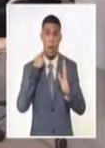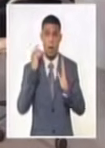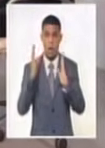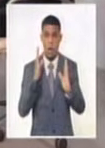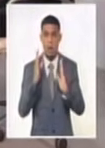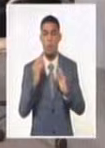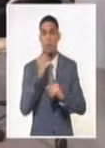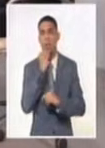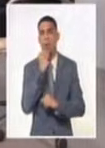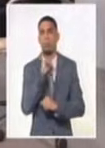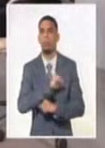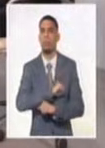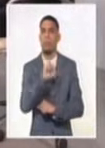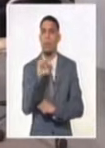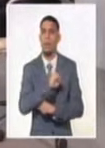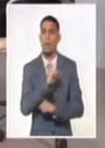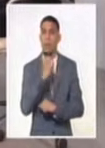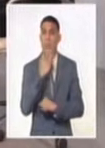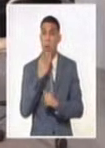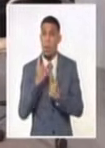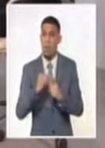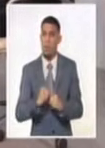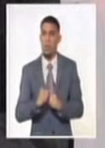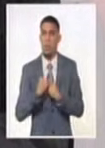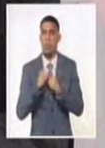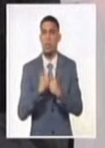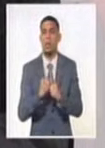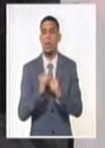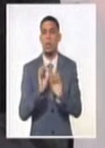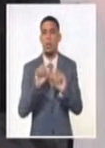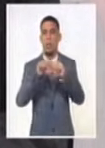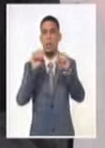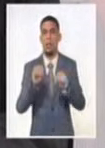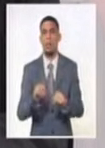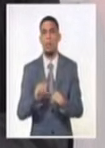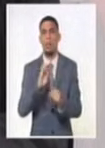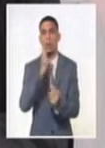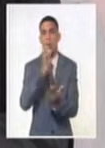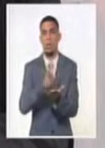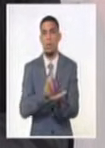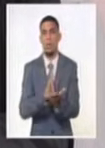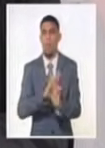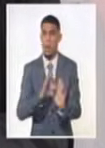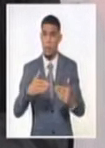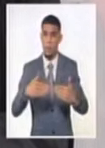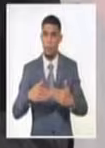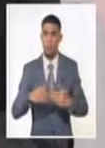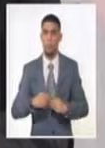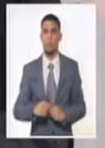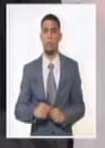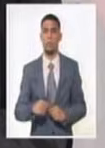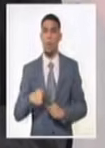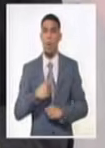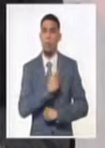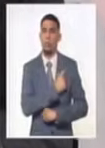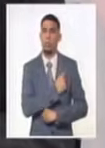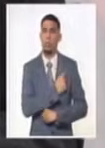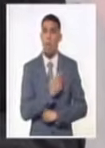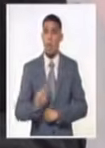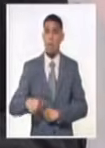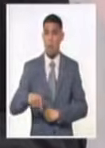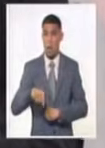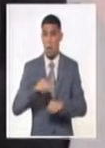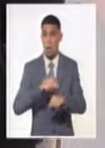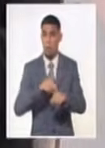les decía de fortalecer el Sistema Nacional de Educación. Ya para terminar, Randy, yo quisiera realmente aprovechar el